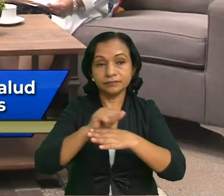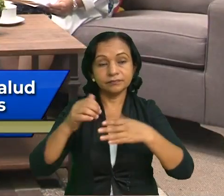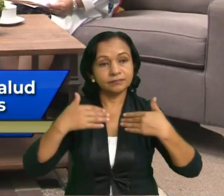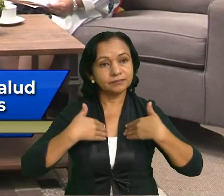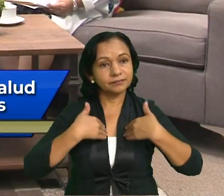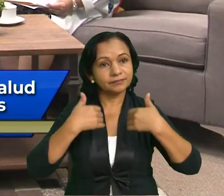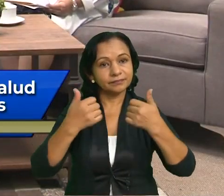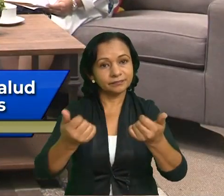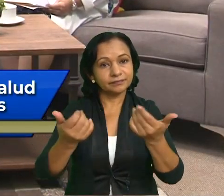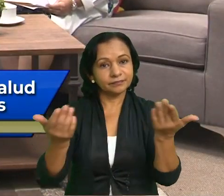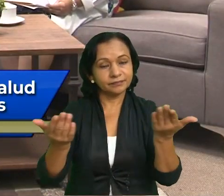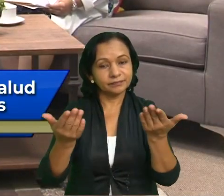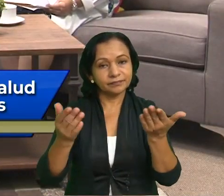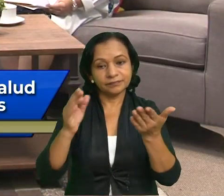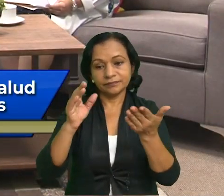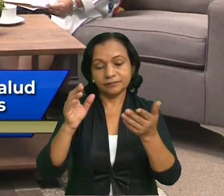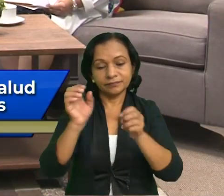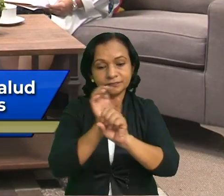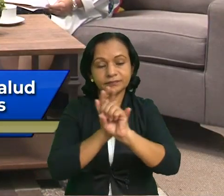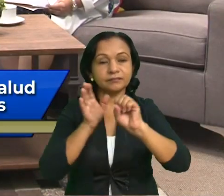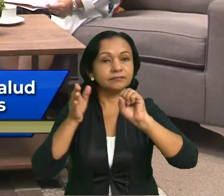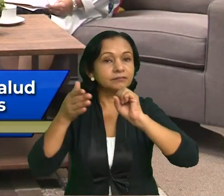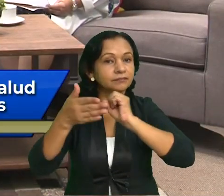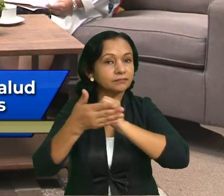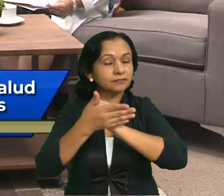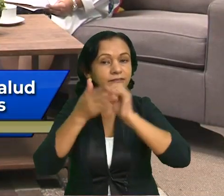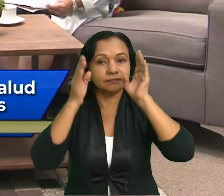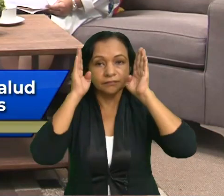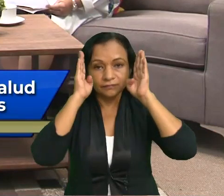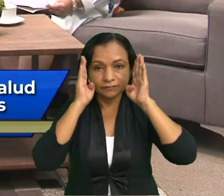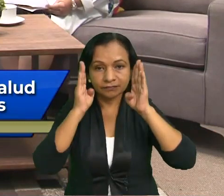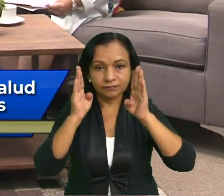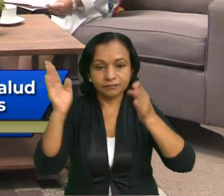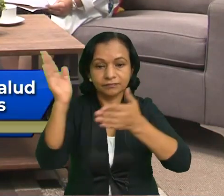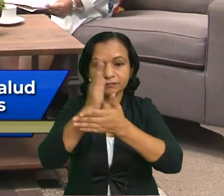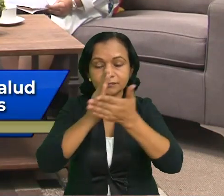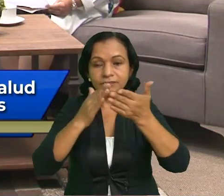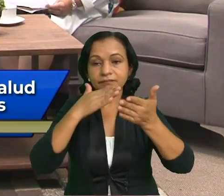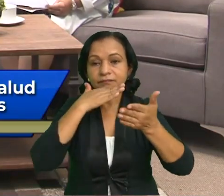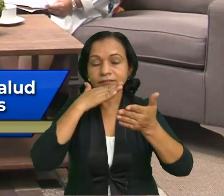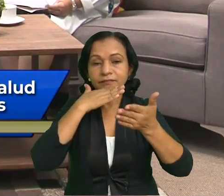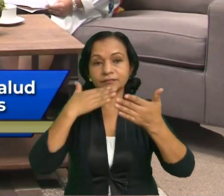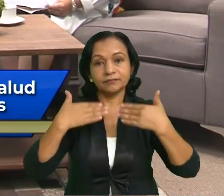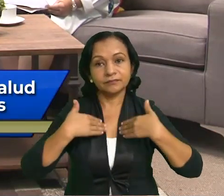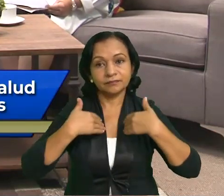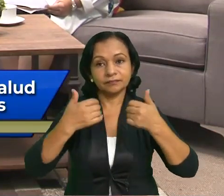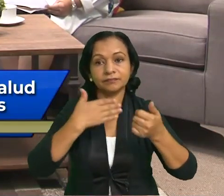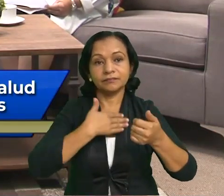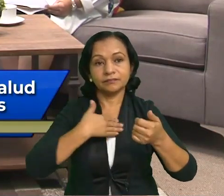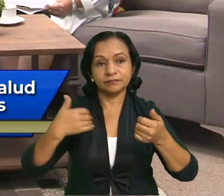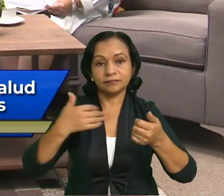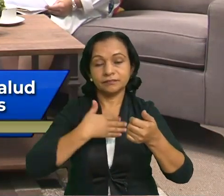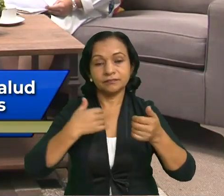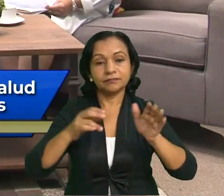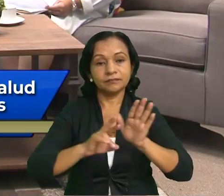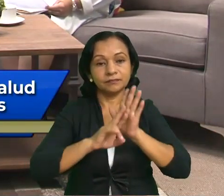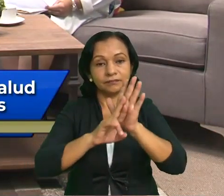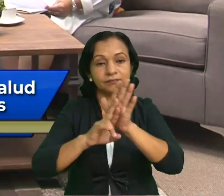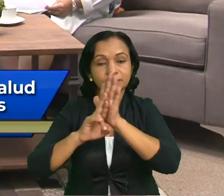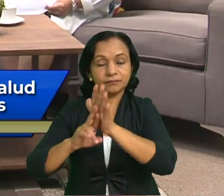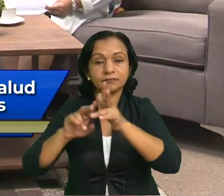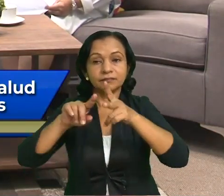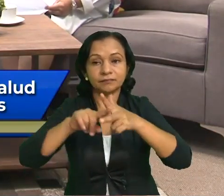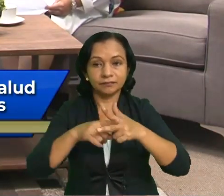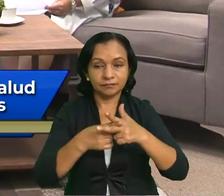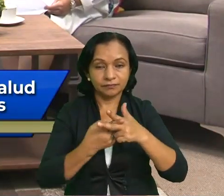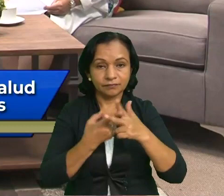no para el kobe sino para brindar esa atención y enfrentar cualquier situación de salud e ir mejorando esa capacidad de respuesta desde que inició